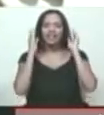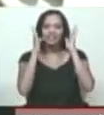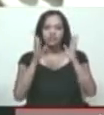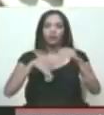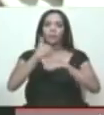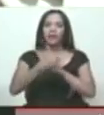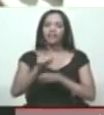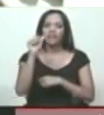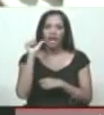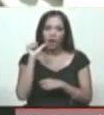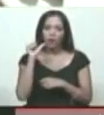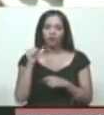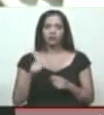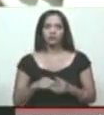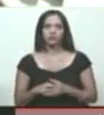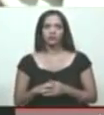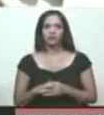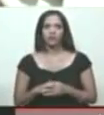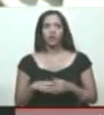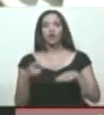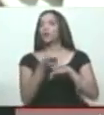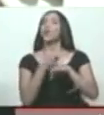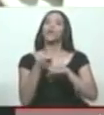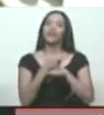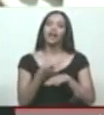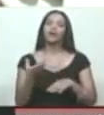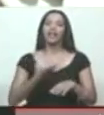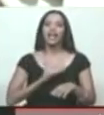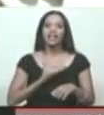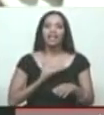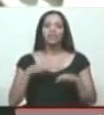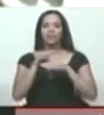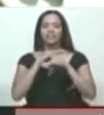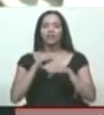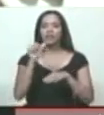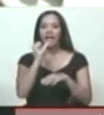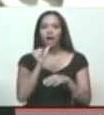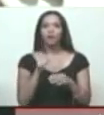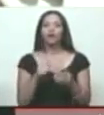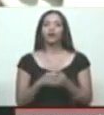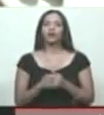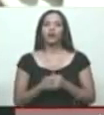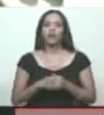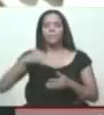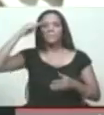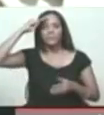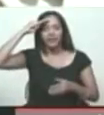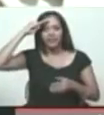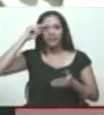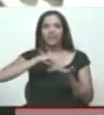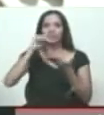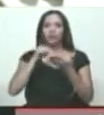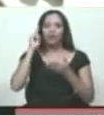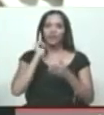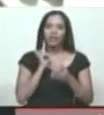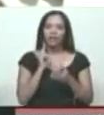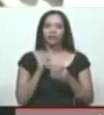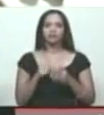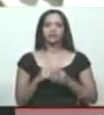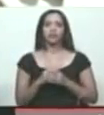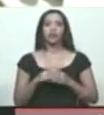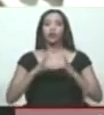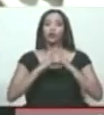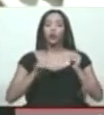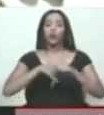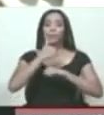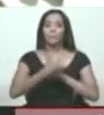agua, ¿no? Gobernadores, alcaldes, Ministerio del Agua, la Fuerza Armada Nacional Bolivariana, todo el plan de los CLAP que